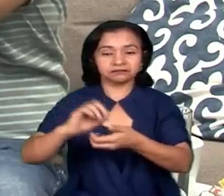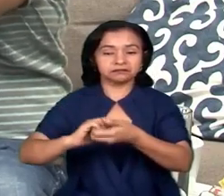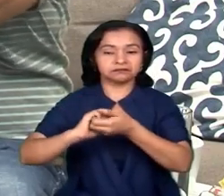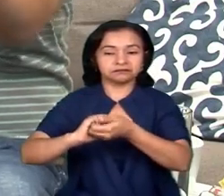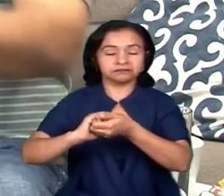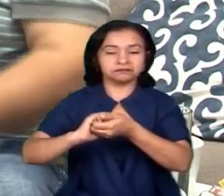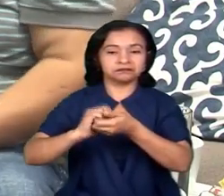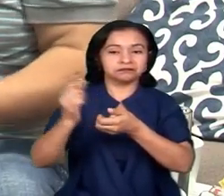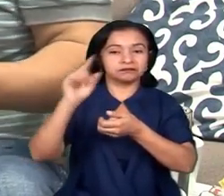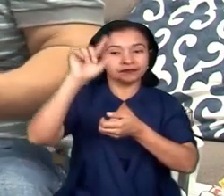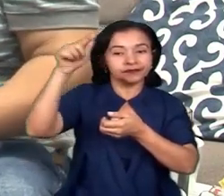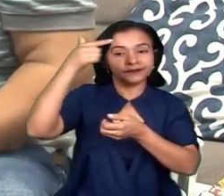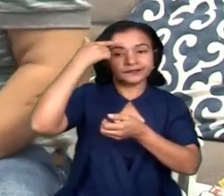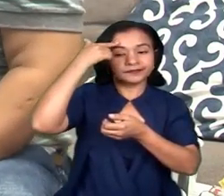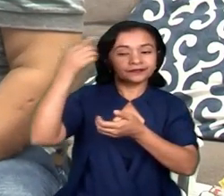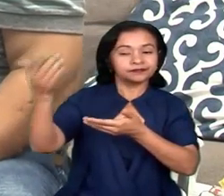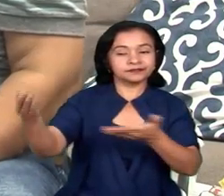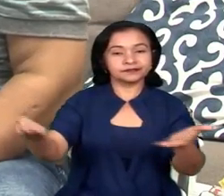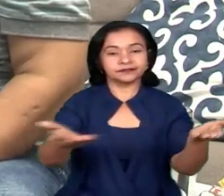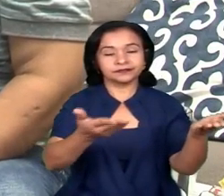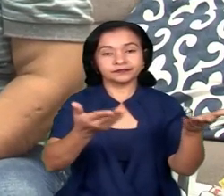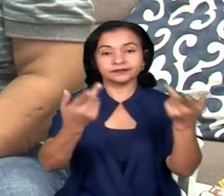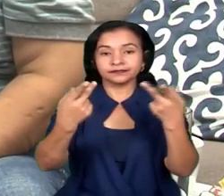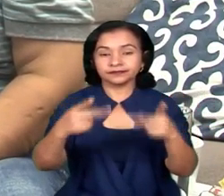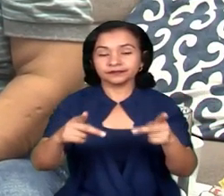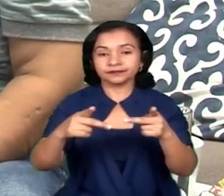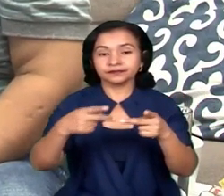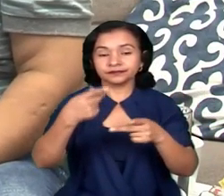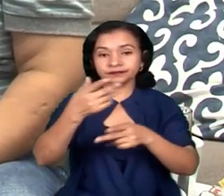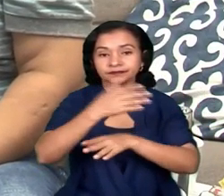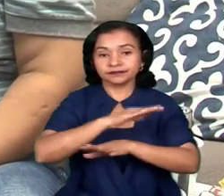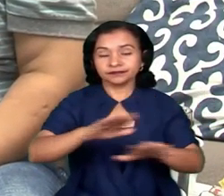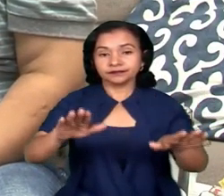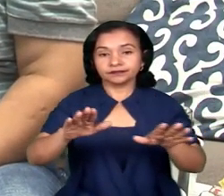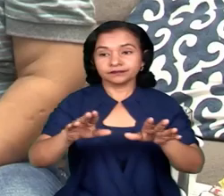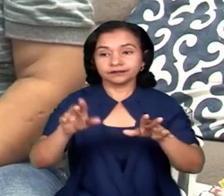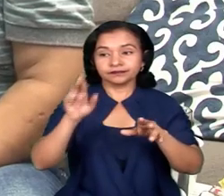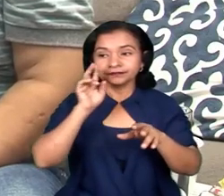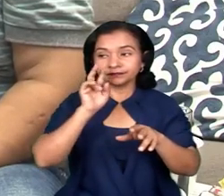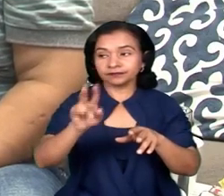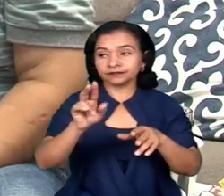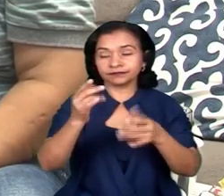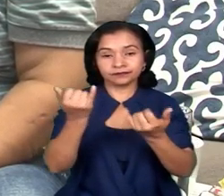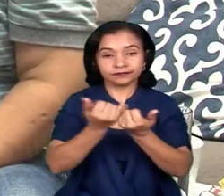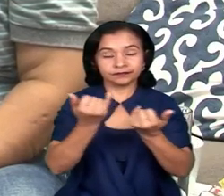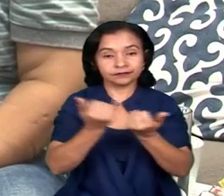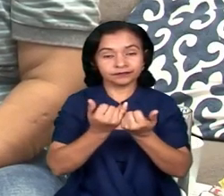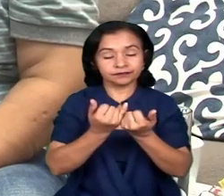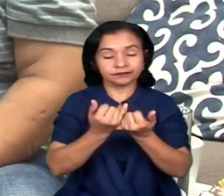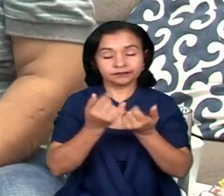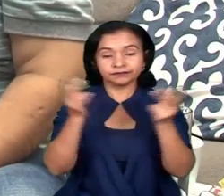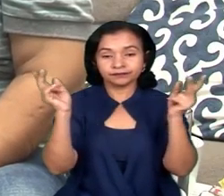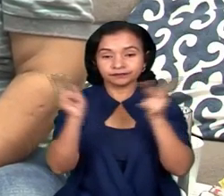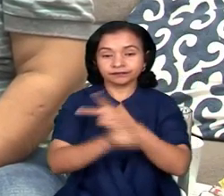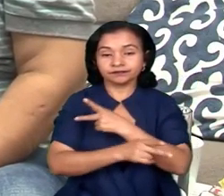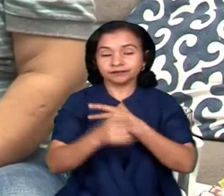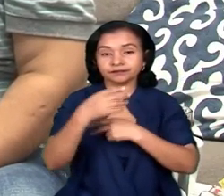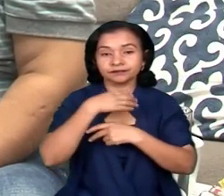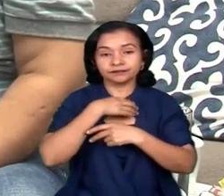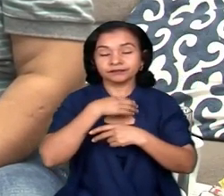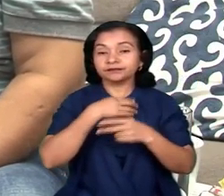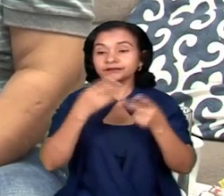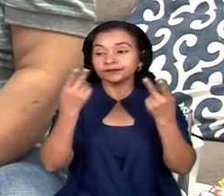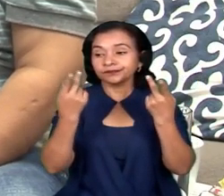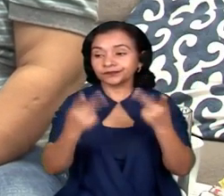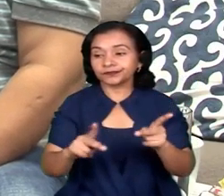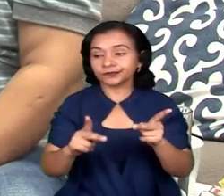que estuvo en el gobierno. Pero al final nosotros creemos de que ese episodio ha sido nefasto para nosotros, pero sin